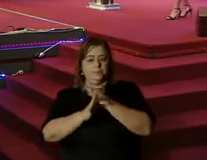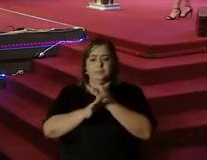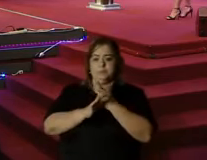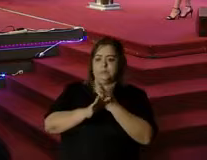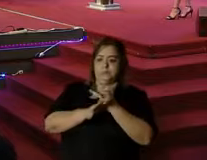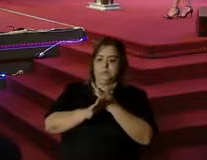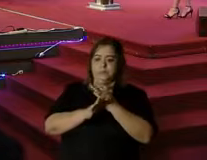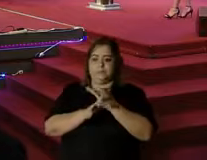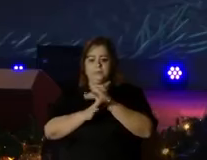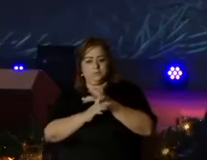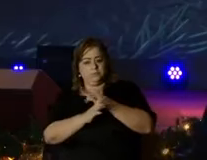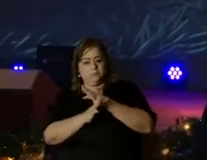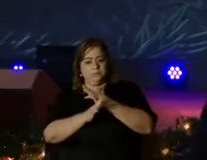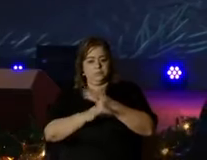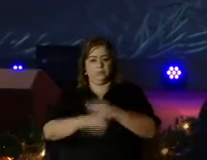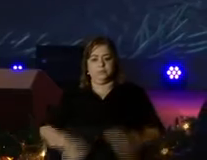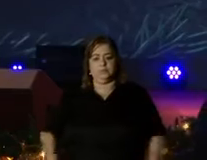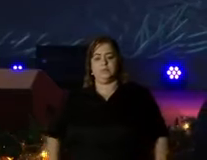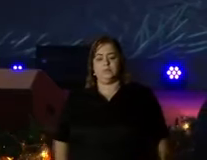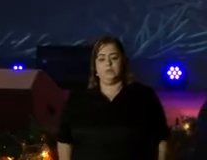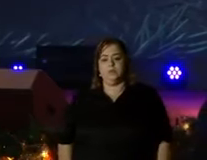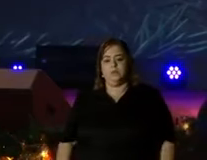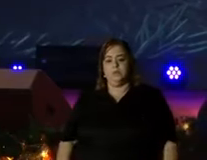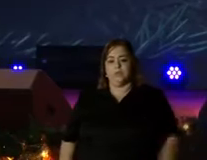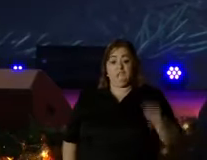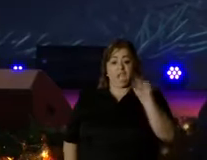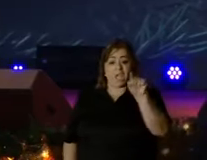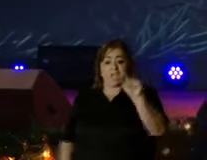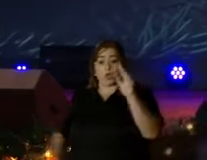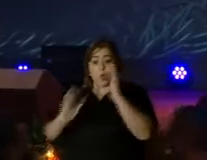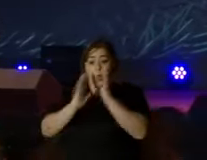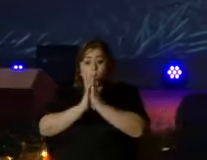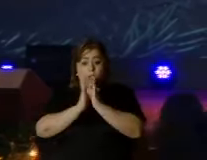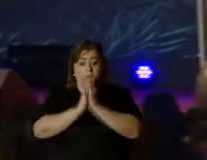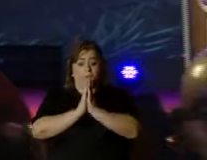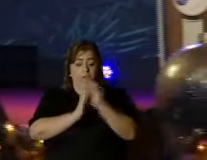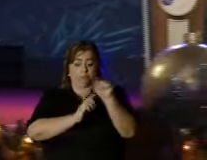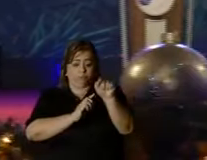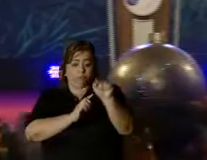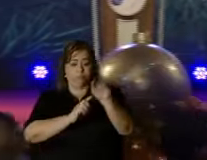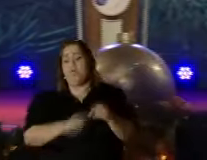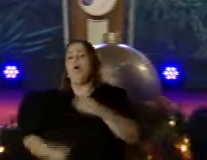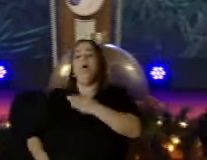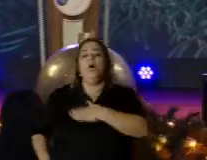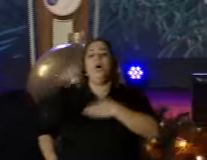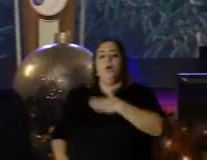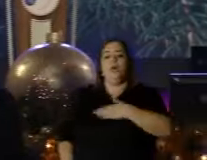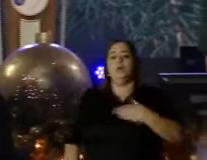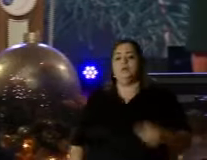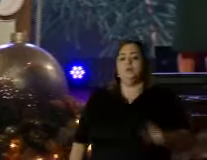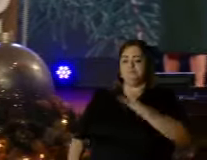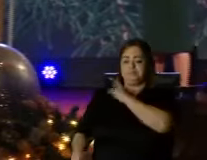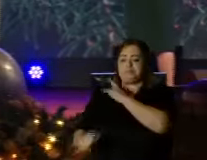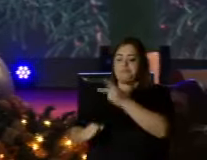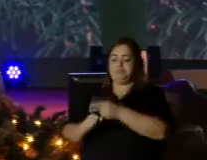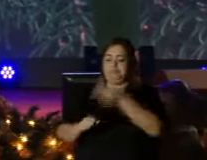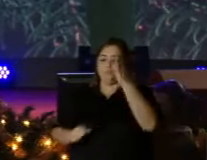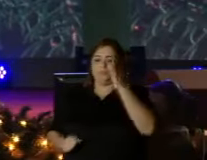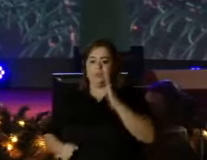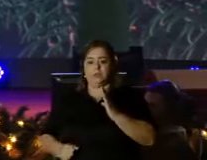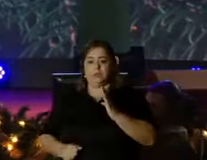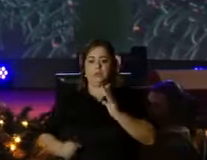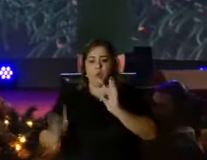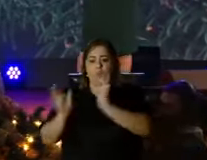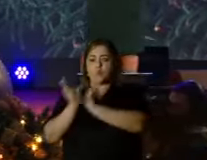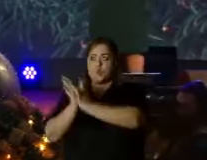Samuel. Rosario. Aquí, esta familita. Sorama. Ahí está el poder de Dios. Hermano, hay una